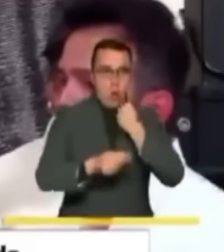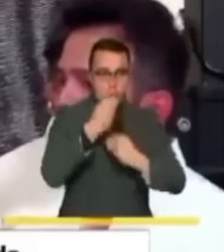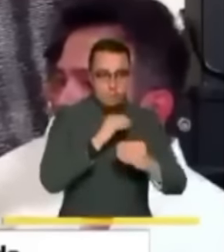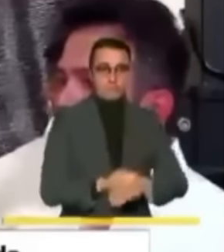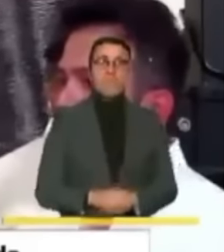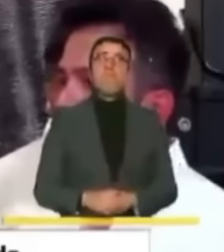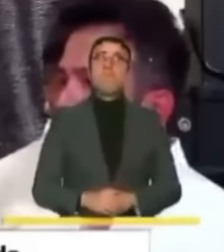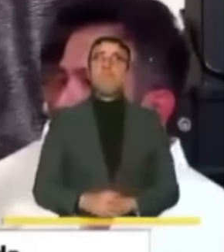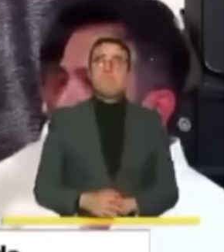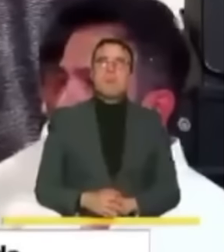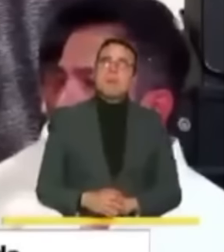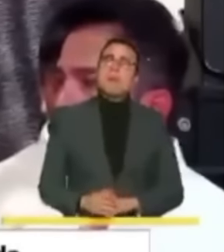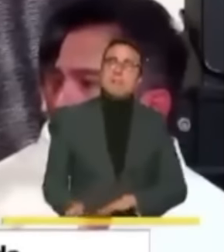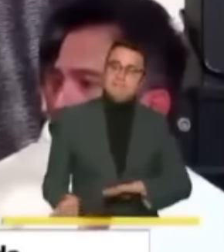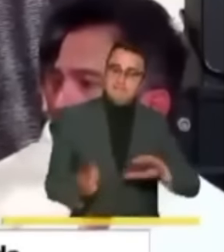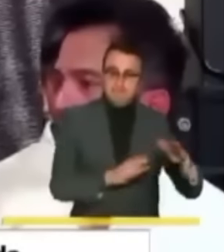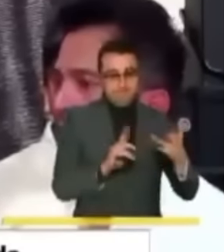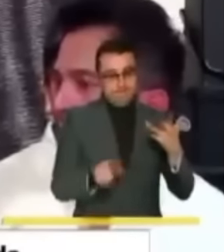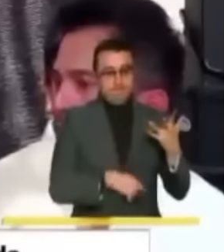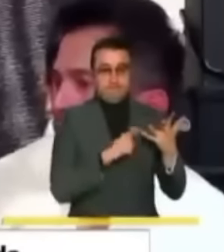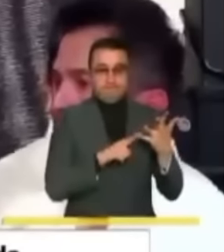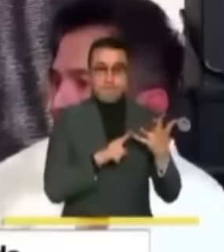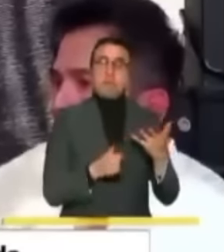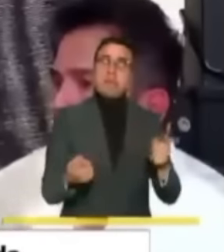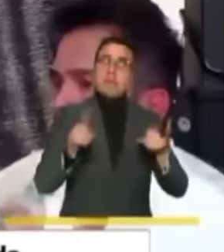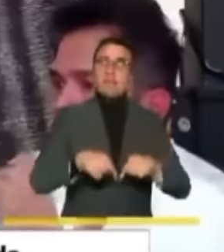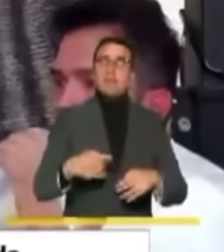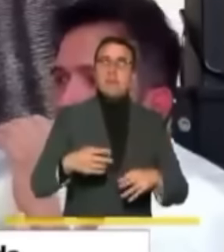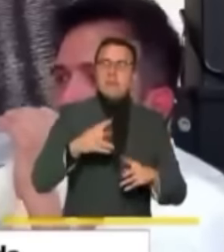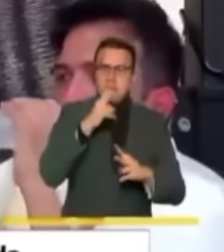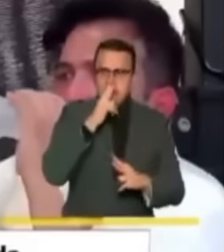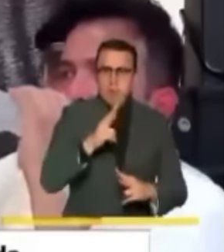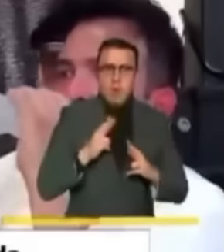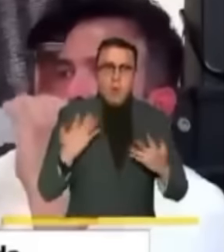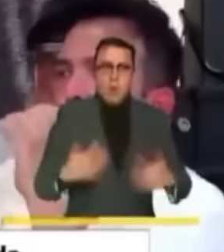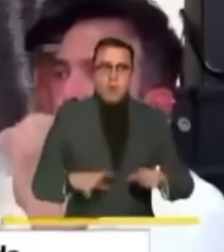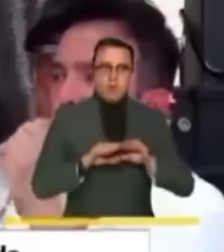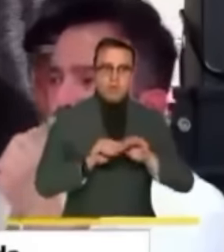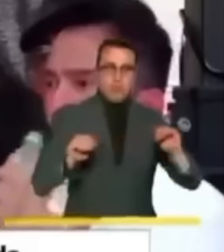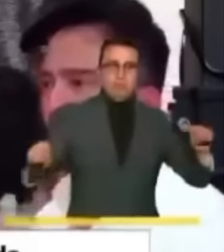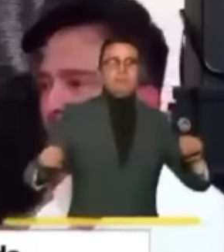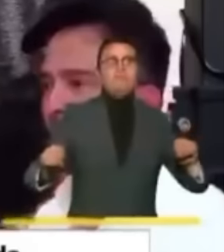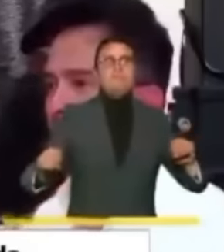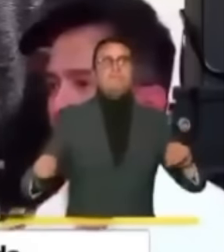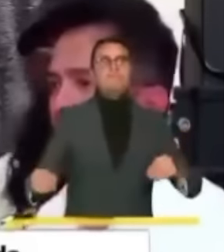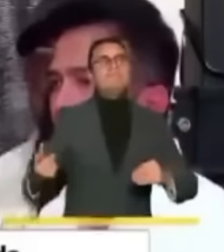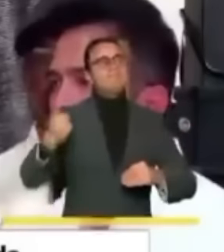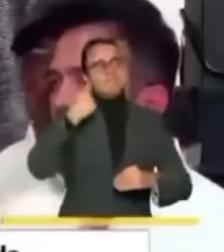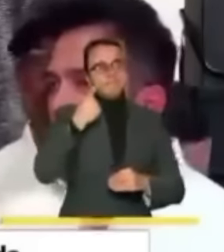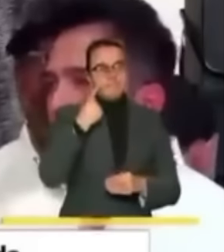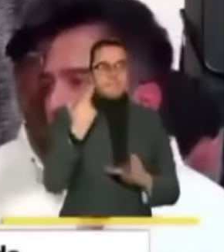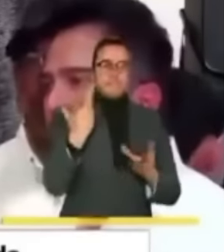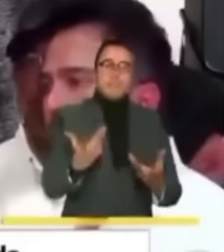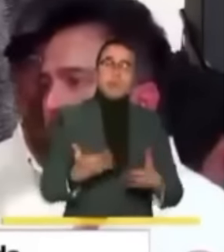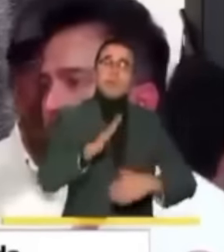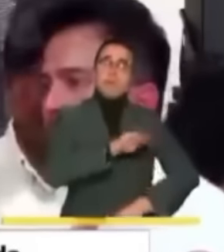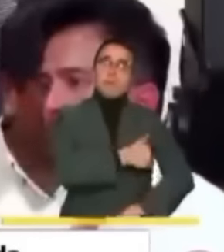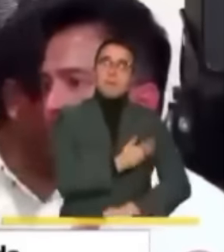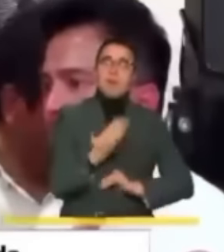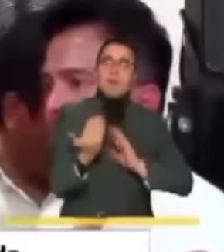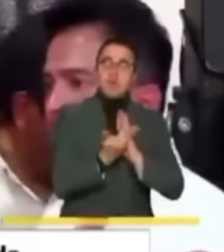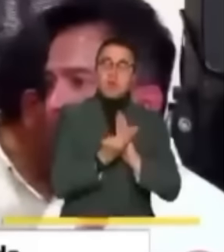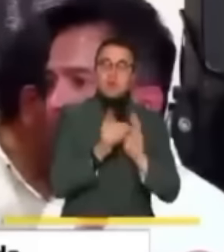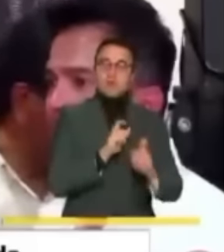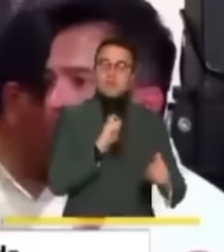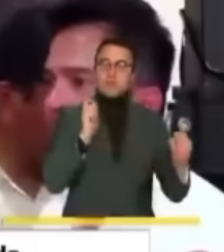también autorizar y anunciar una gestión que ha significado la transformación del Ministerio de Educación y